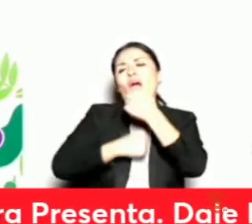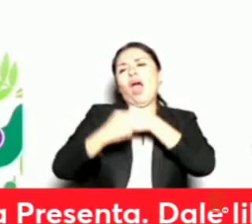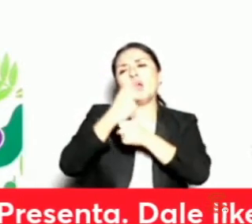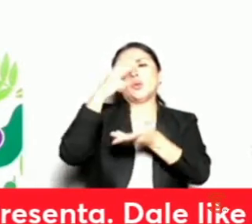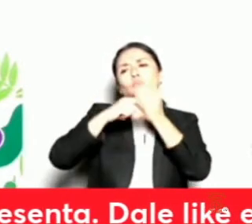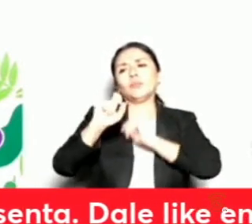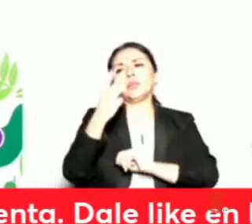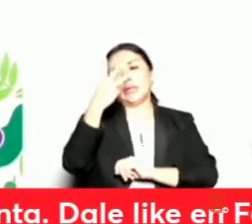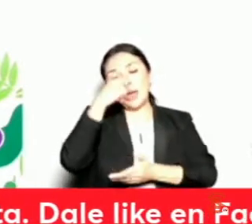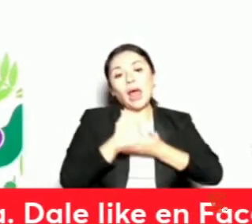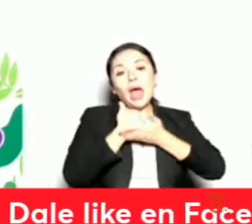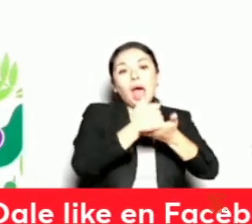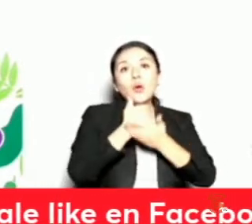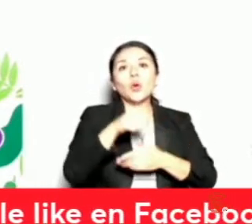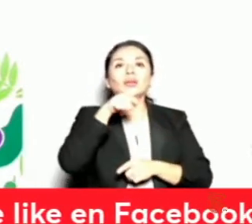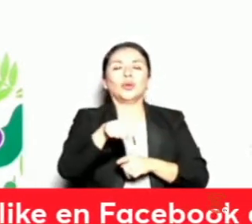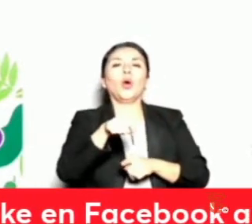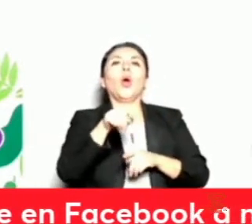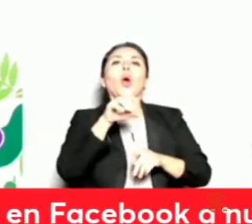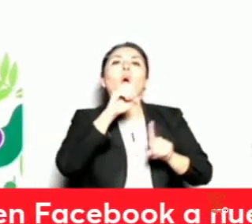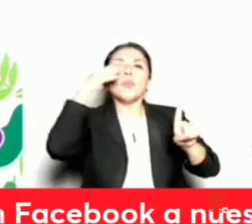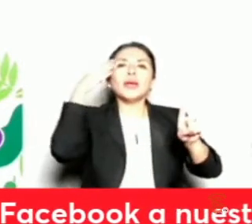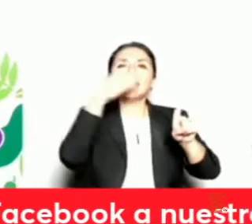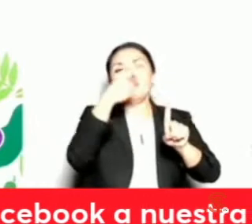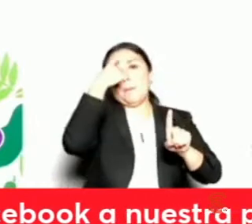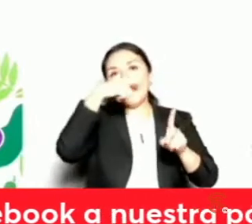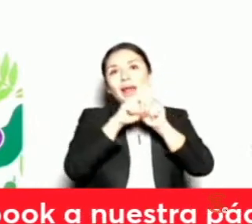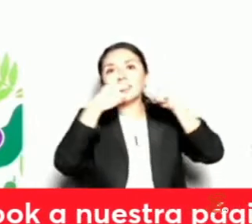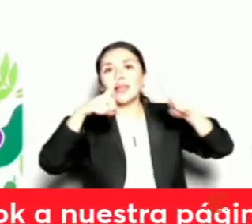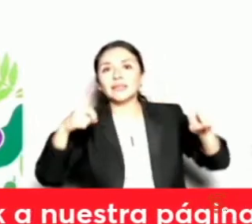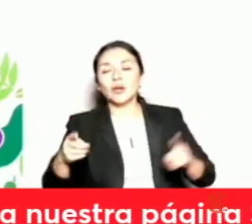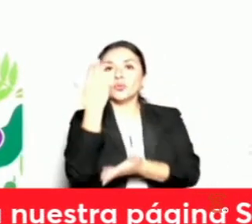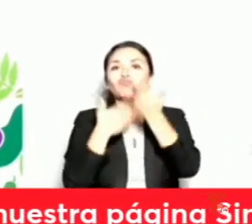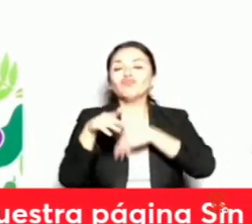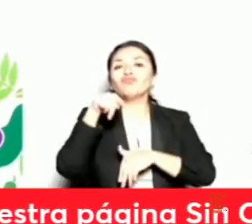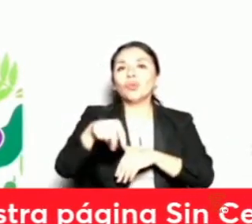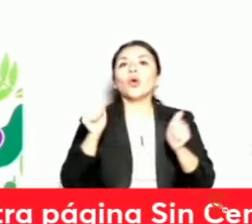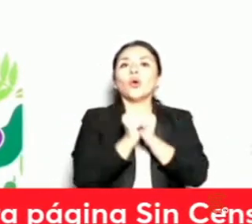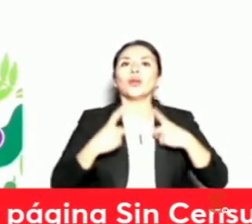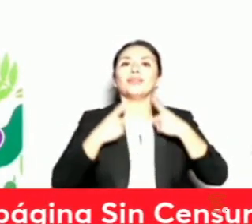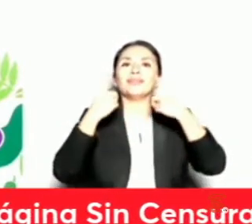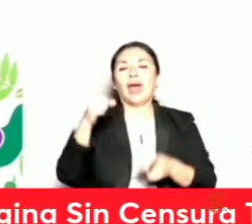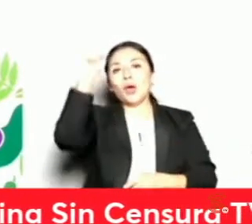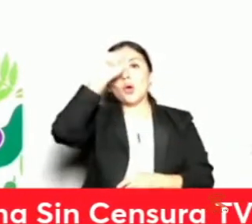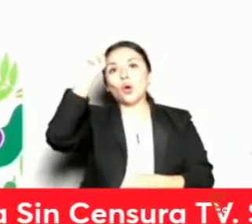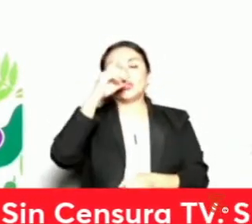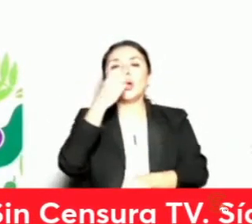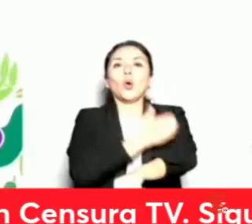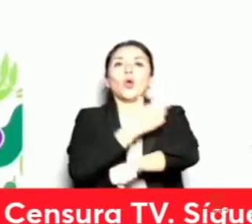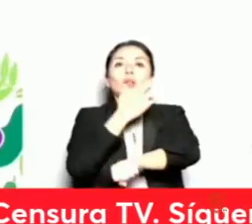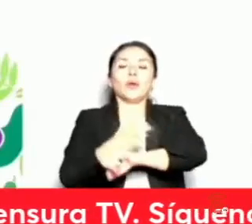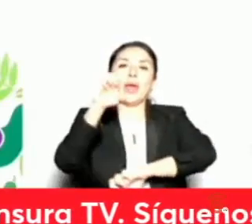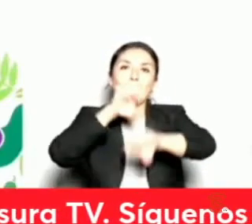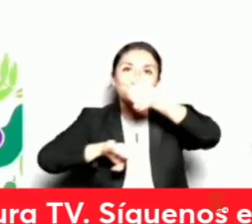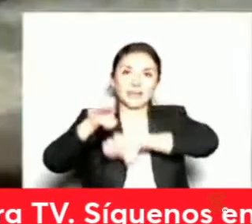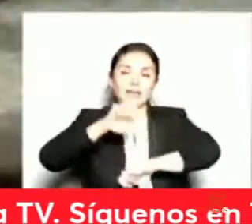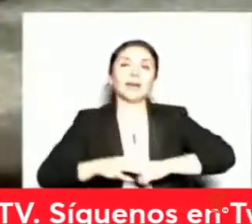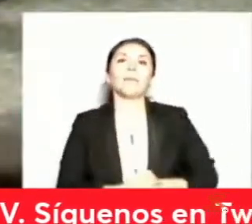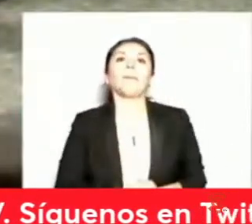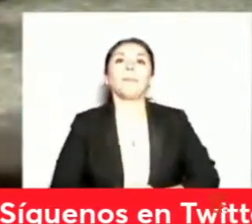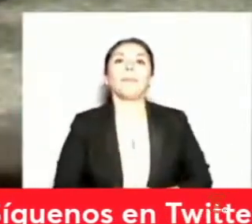para contribuir a los Objetivos de Desarrollo Sostenible, otorgado por el Consejo Coordinador Empresarial.